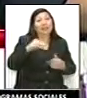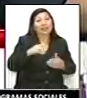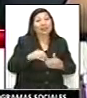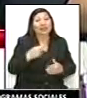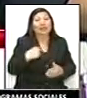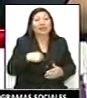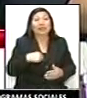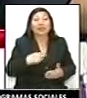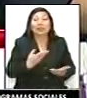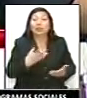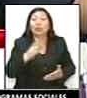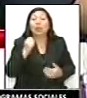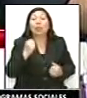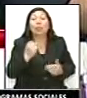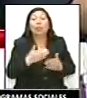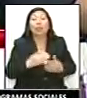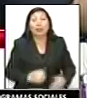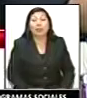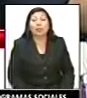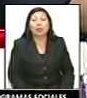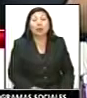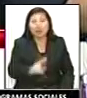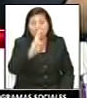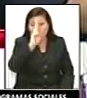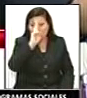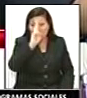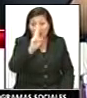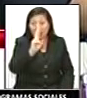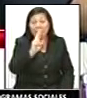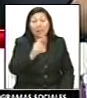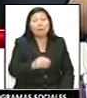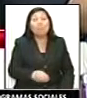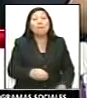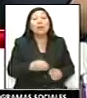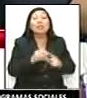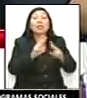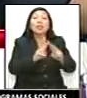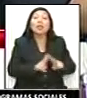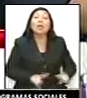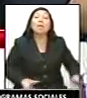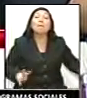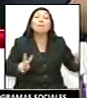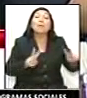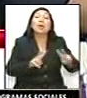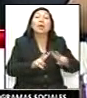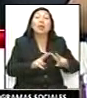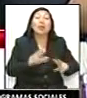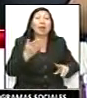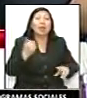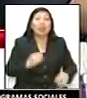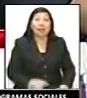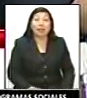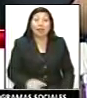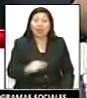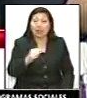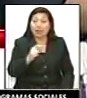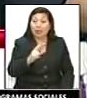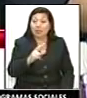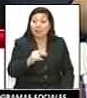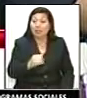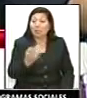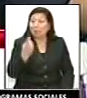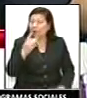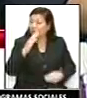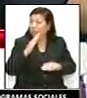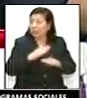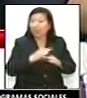Estado constitucional de derecho con el respeto a los principios y valores que hizo alusión Víctor García. Por encima